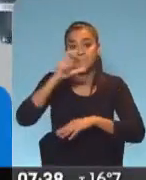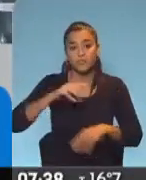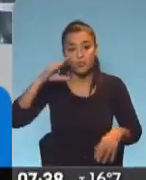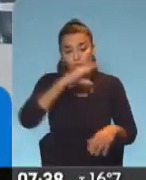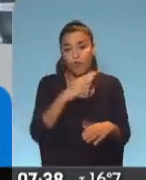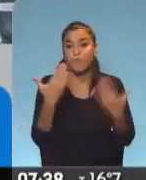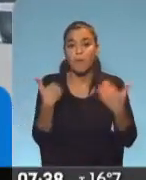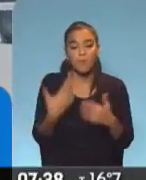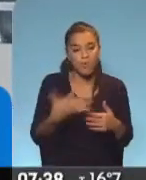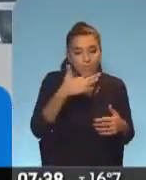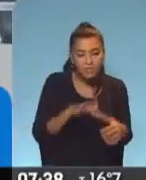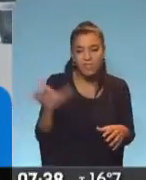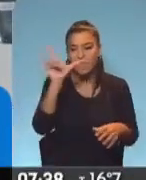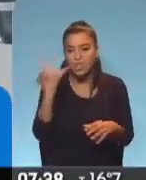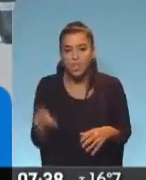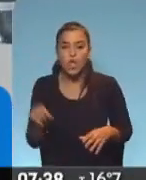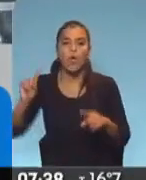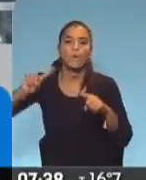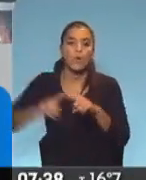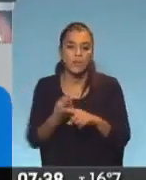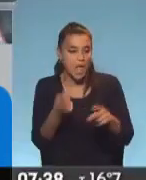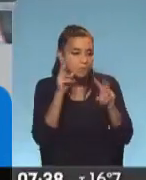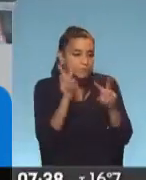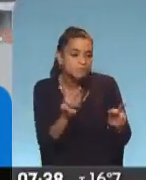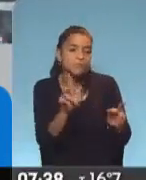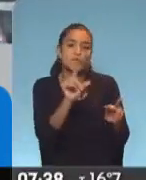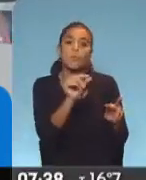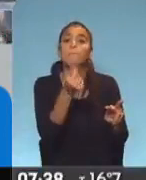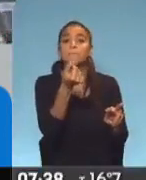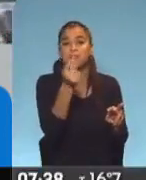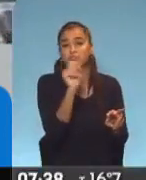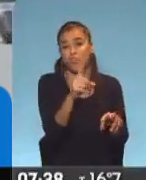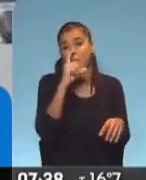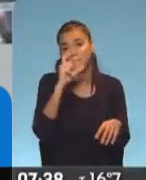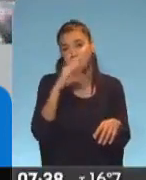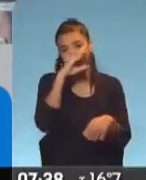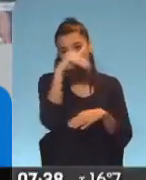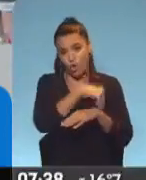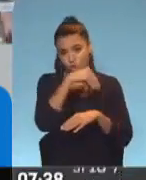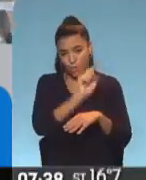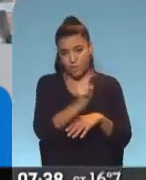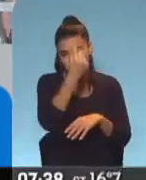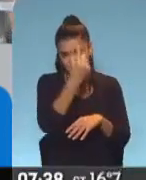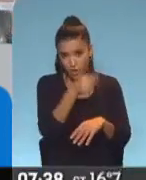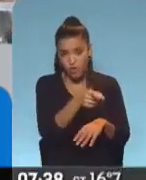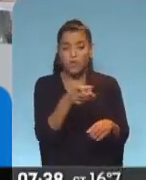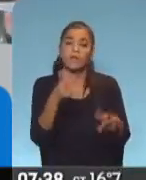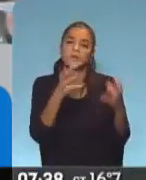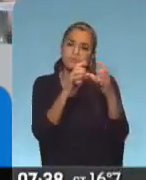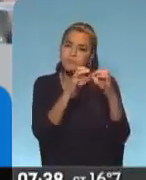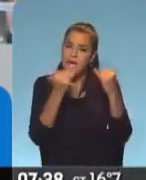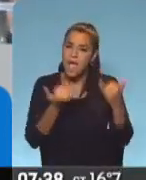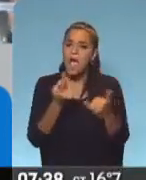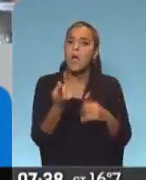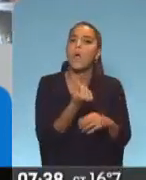lo decimos, para entender la geopolítica del mundo. Tienes que mirar un número, claro. Tienes que mirar primero el precio del petróleo, después puedes mirar otras cosas. Y hay una discusión, ¿el precio del petróleo